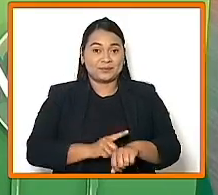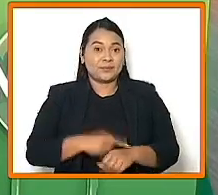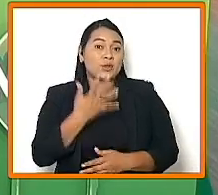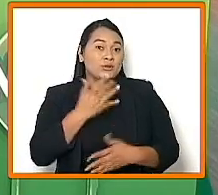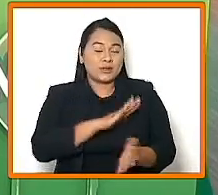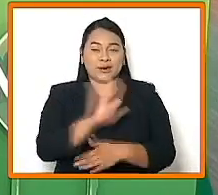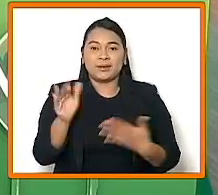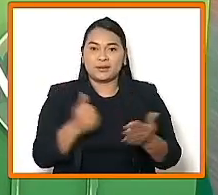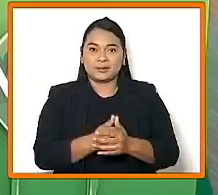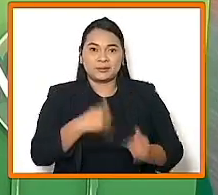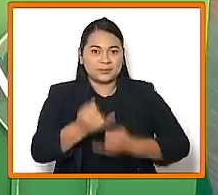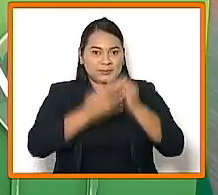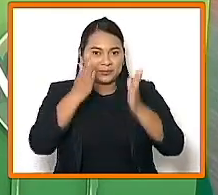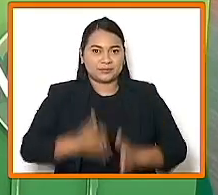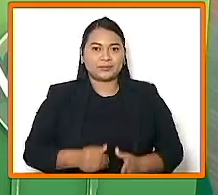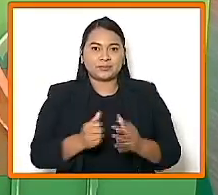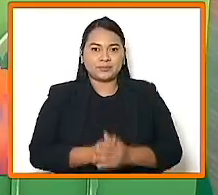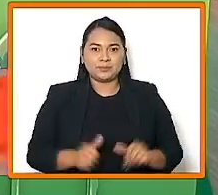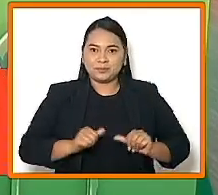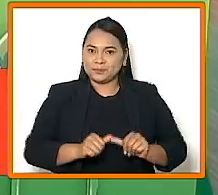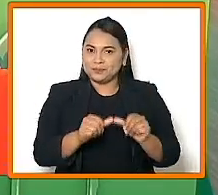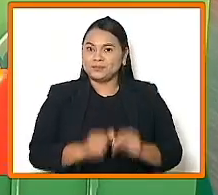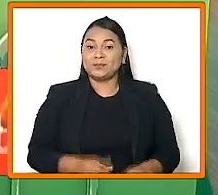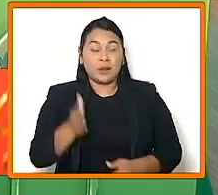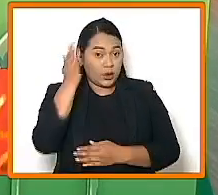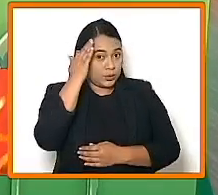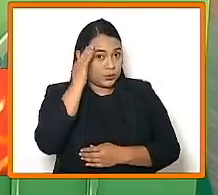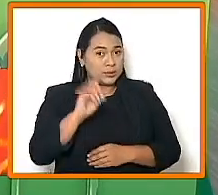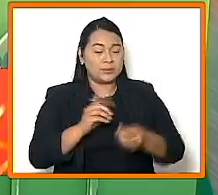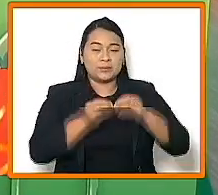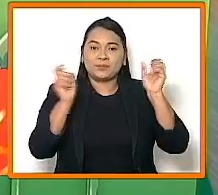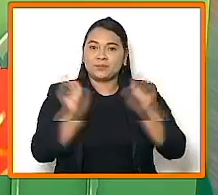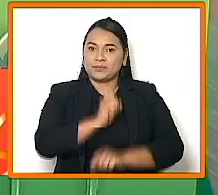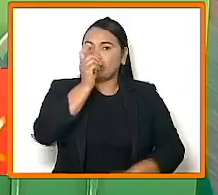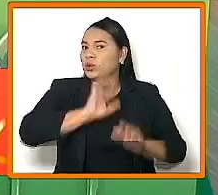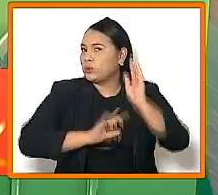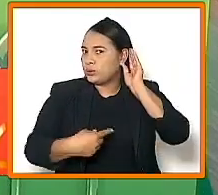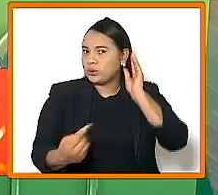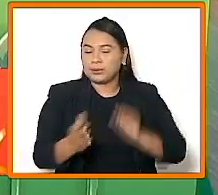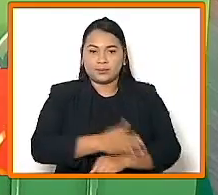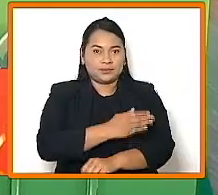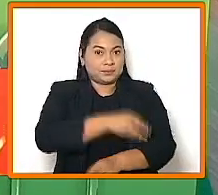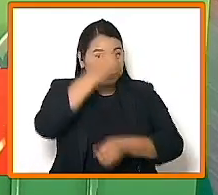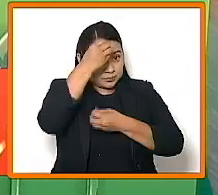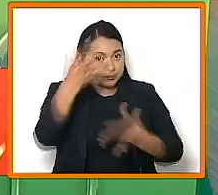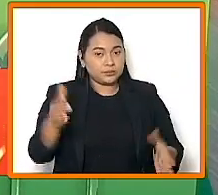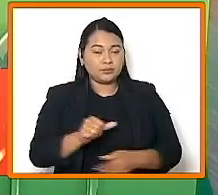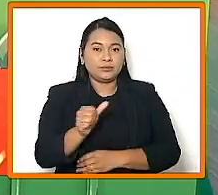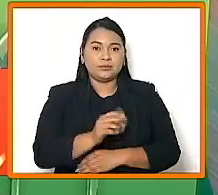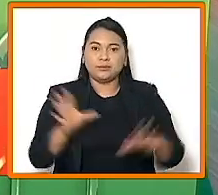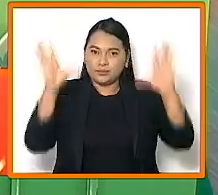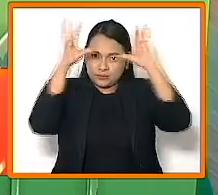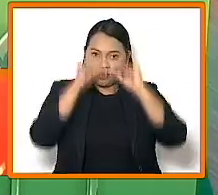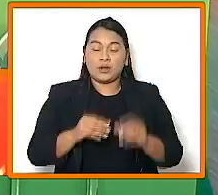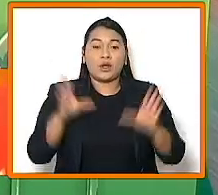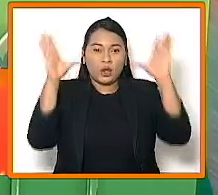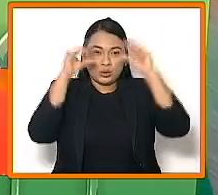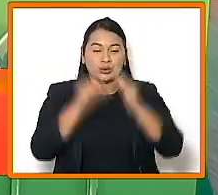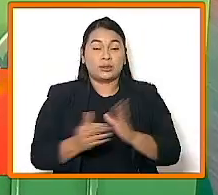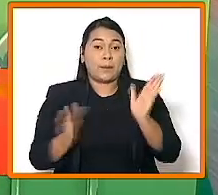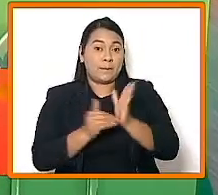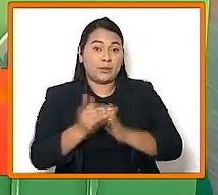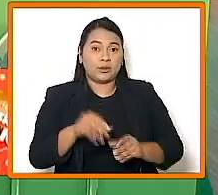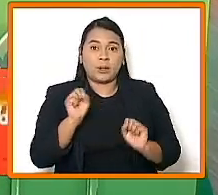muchísima suerte, querido jugador, que estás atento a tu número favorecido de Diaria. Pero antes te comento que hoy es miércoles, noche millonaria, y